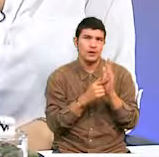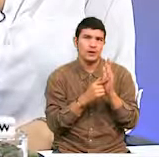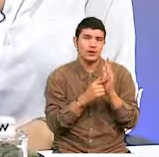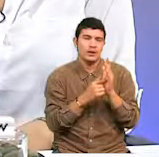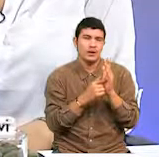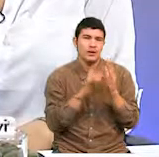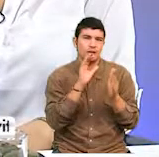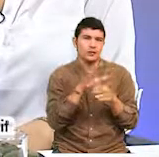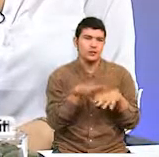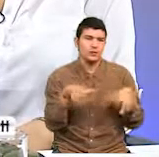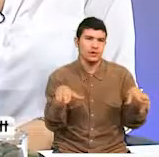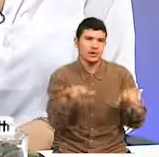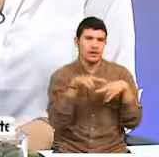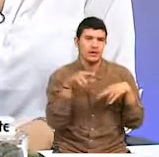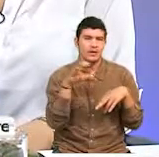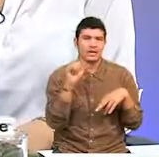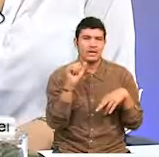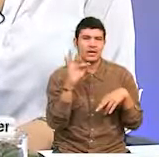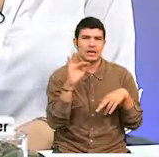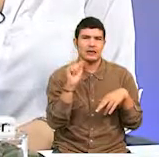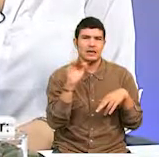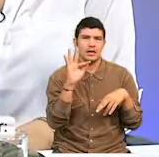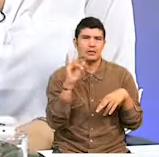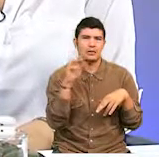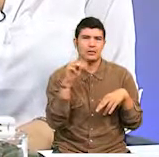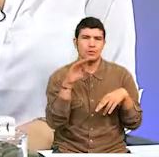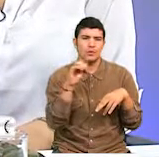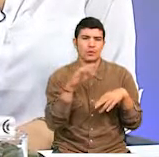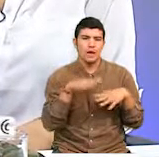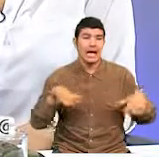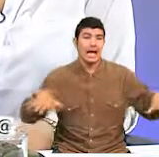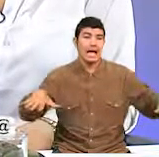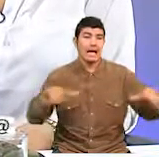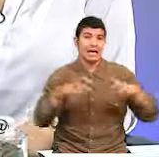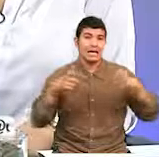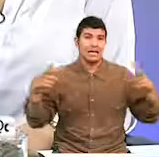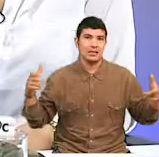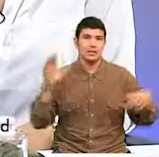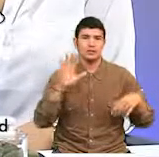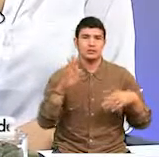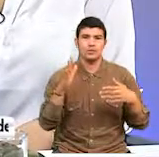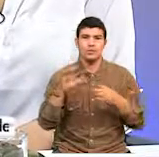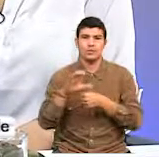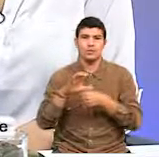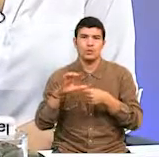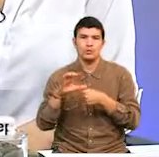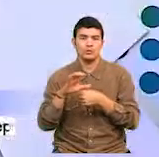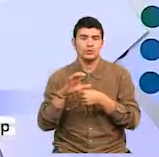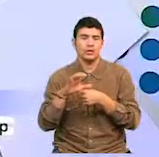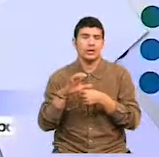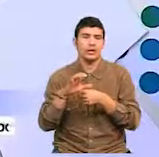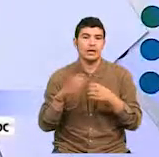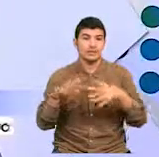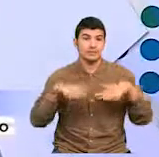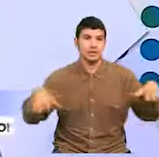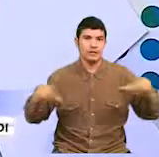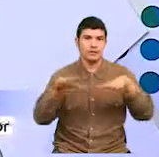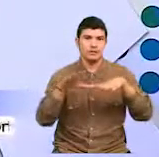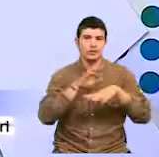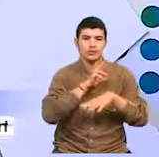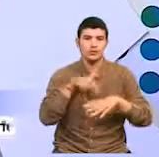el Catatumbo, que es un área supremamente grande. Esos espacios cubiertos nos van a permitir poder ayudar y poder